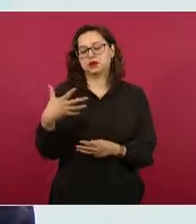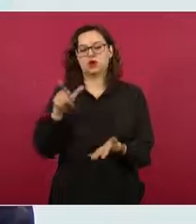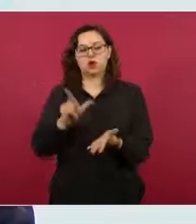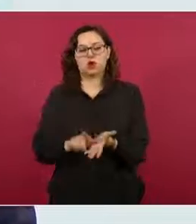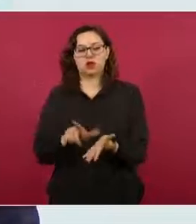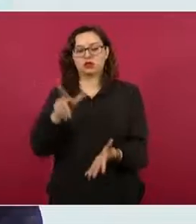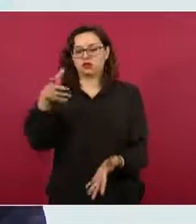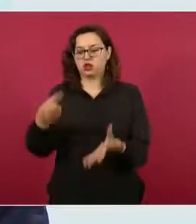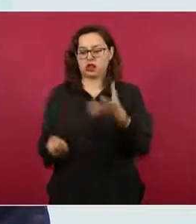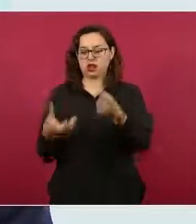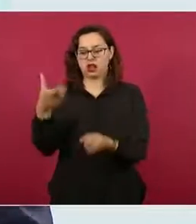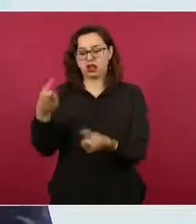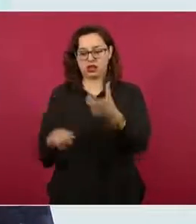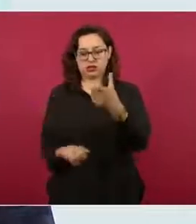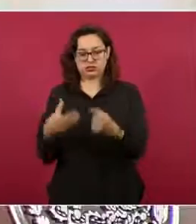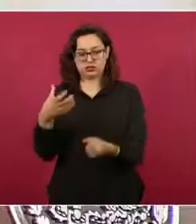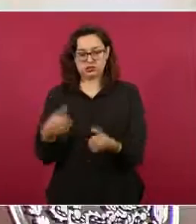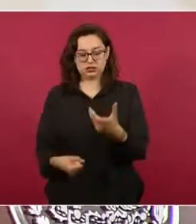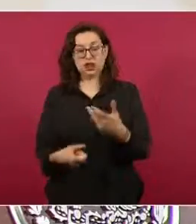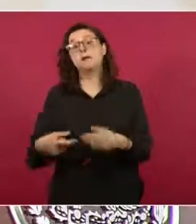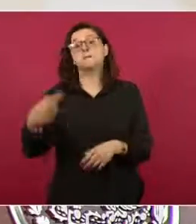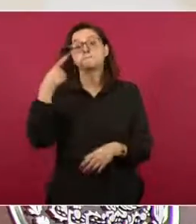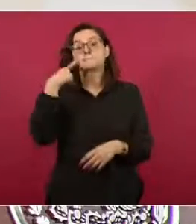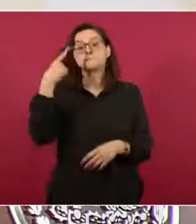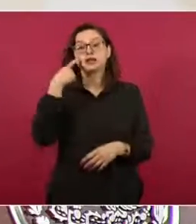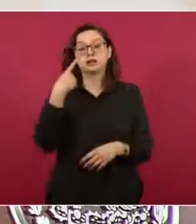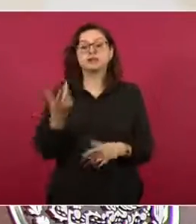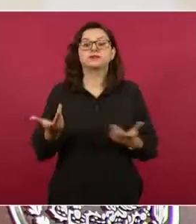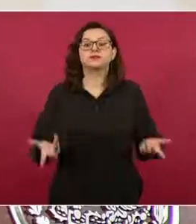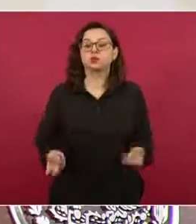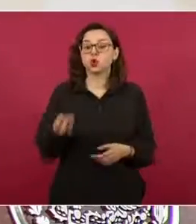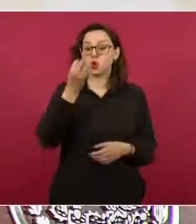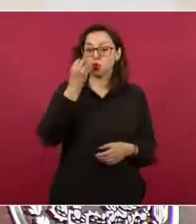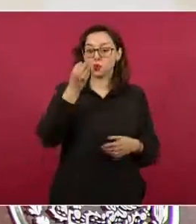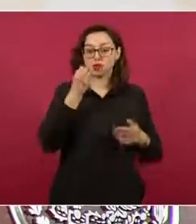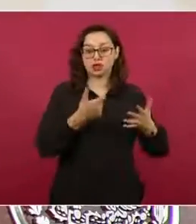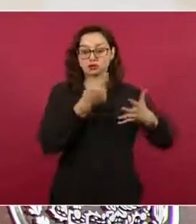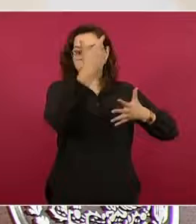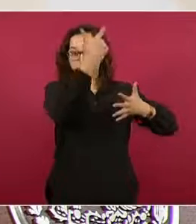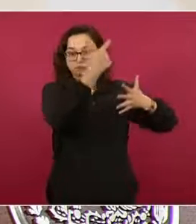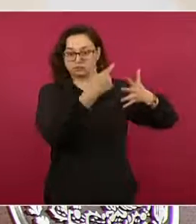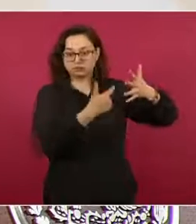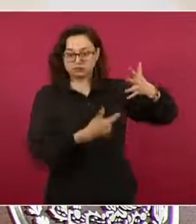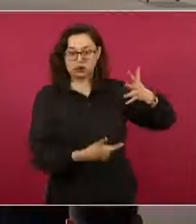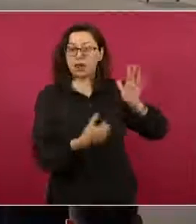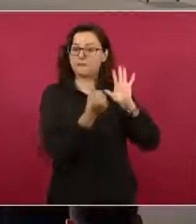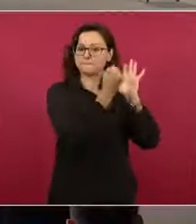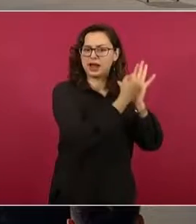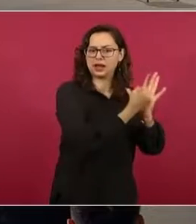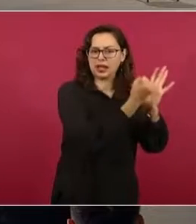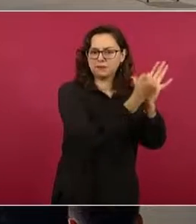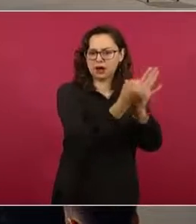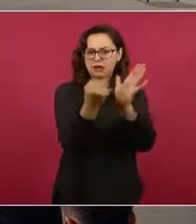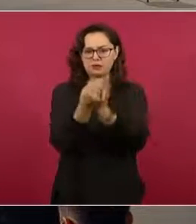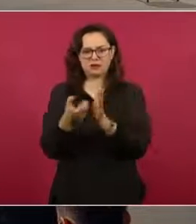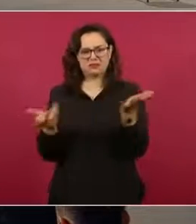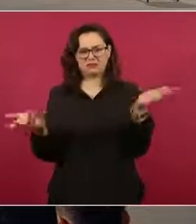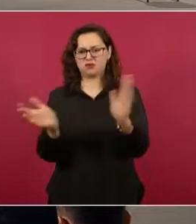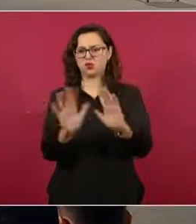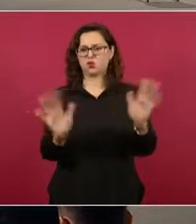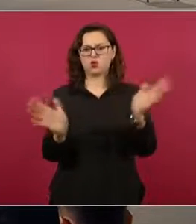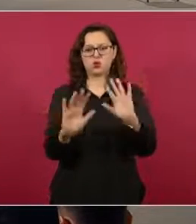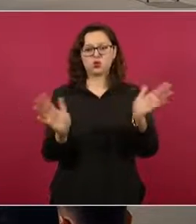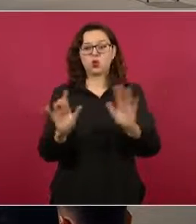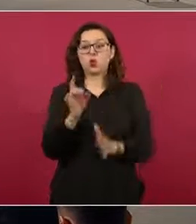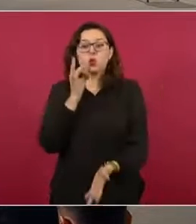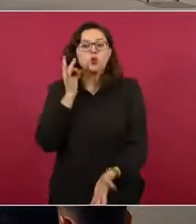diferencia de otras canastas, en esta canasta los productos no vienen con ninguna marca. Lo que estamos comparando son